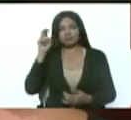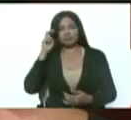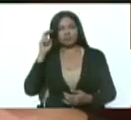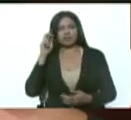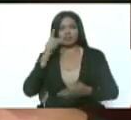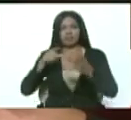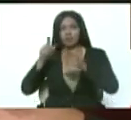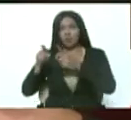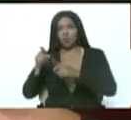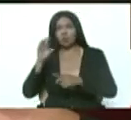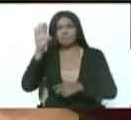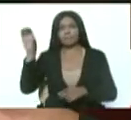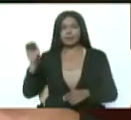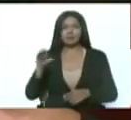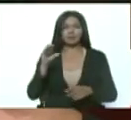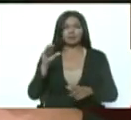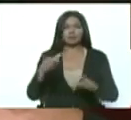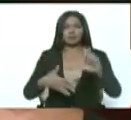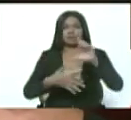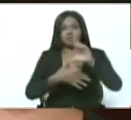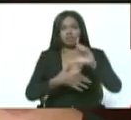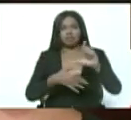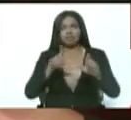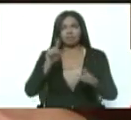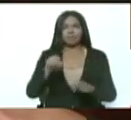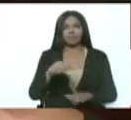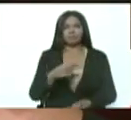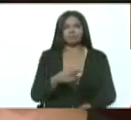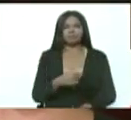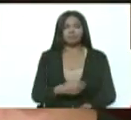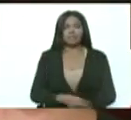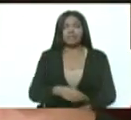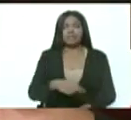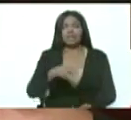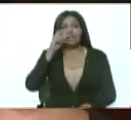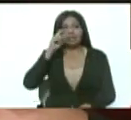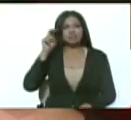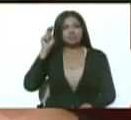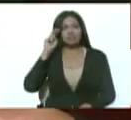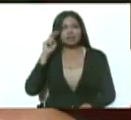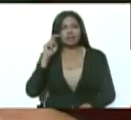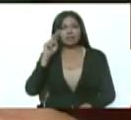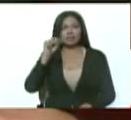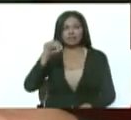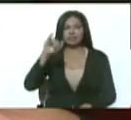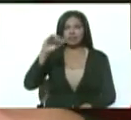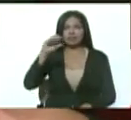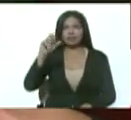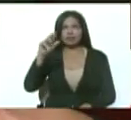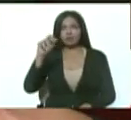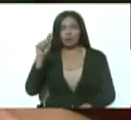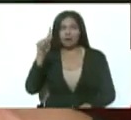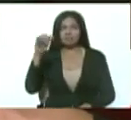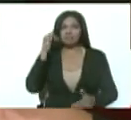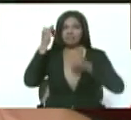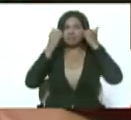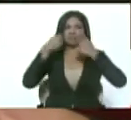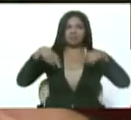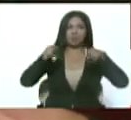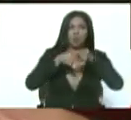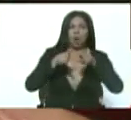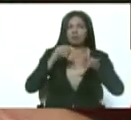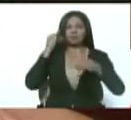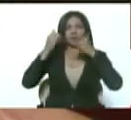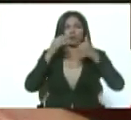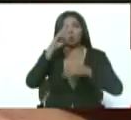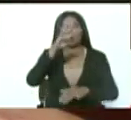varios países de América Latina, incluso el canciller de Nicaragua ha venido el día de hoy, aunque en Nicaragua están de fiesta celebrando